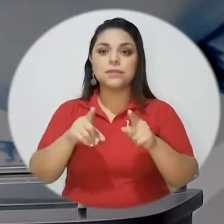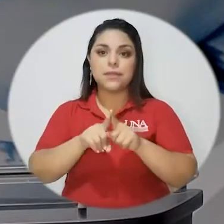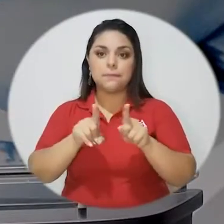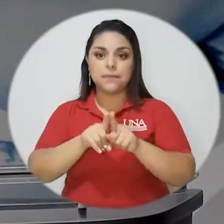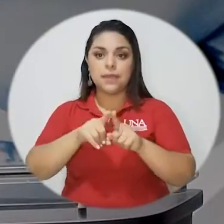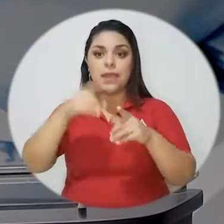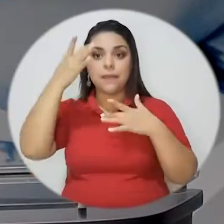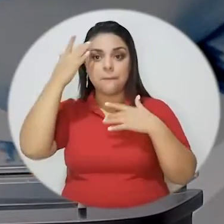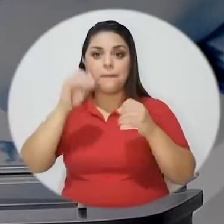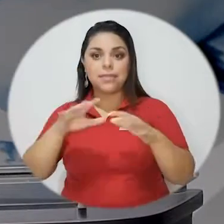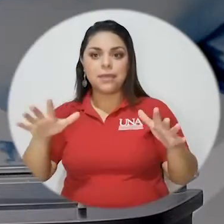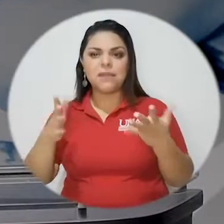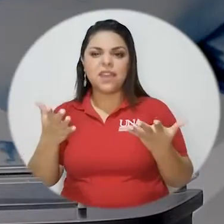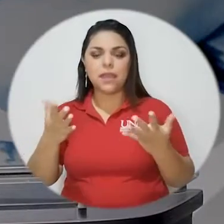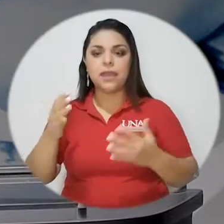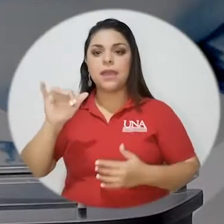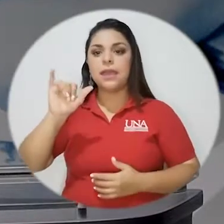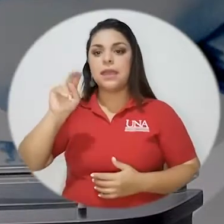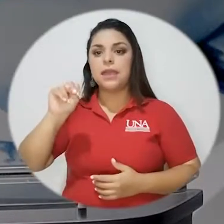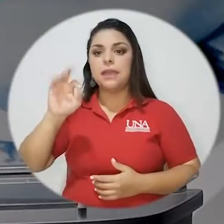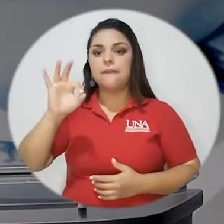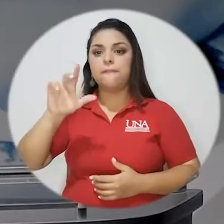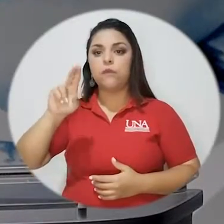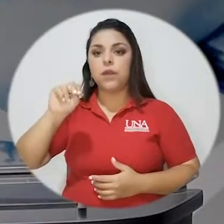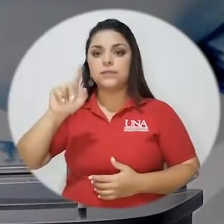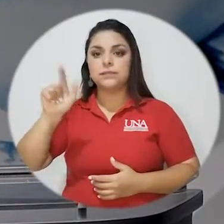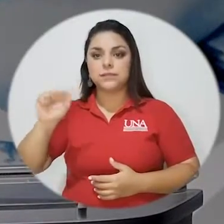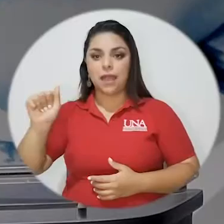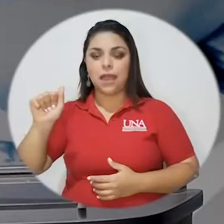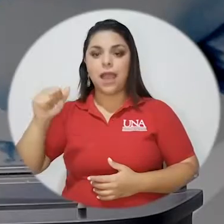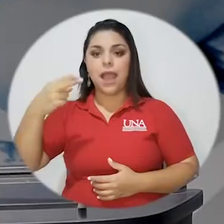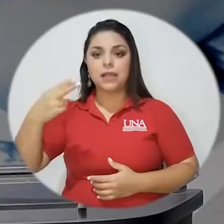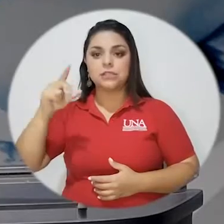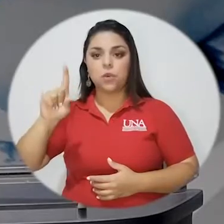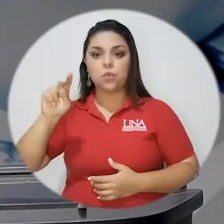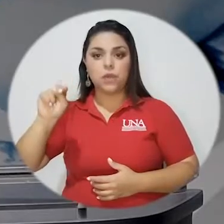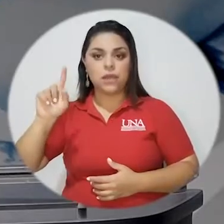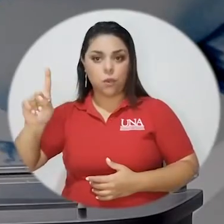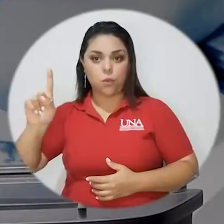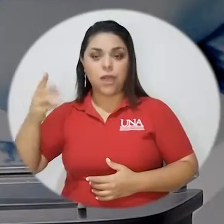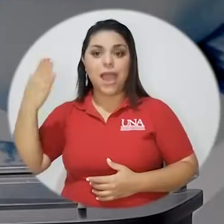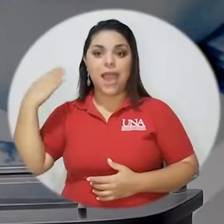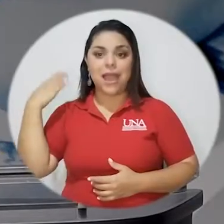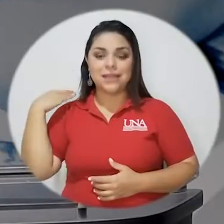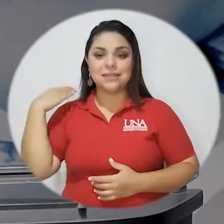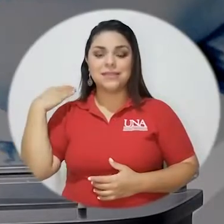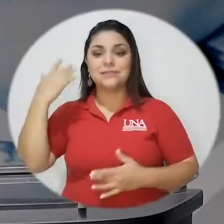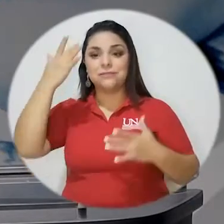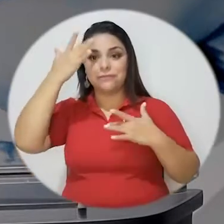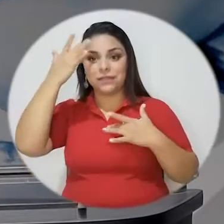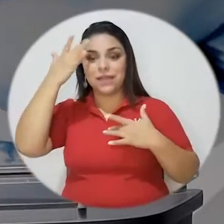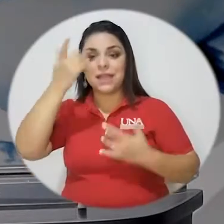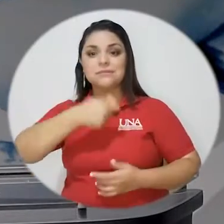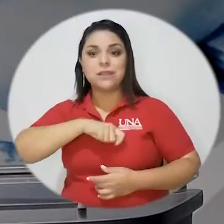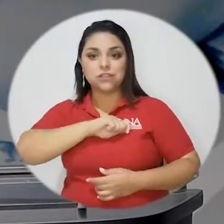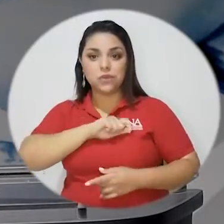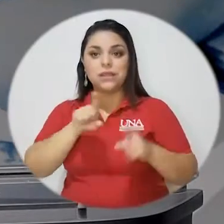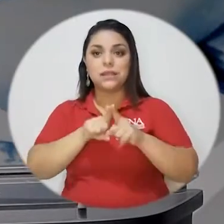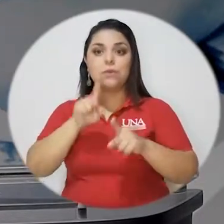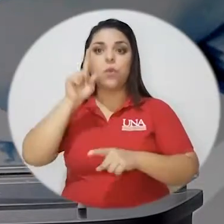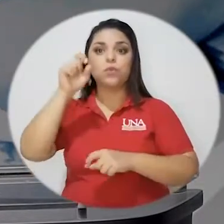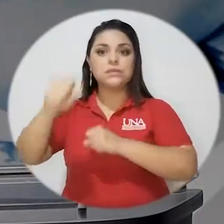por influenza, digamos H1N1, la gripe española, hace un siglo exactamente. Exacto. Luego tenemos